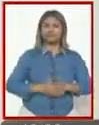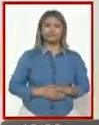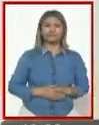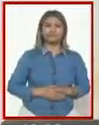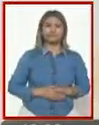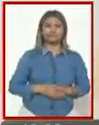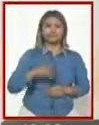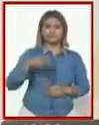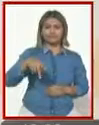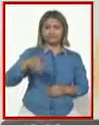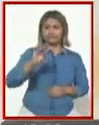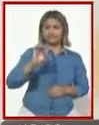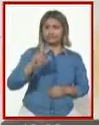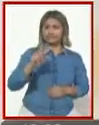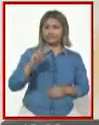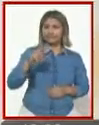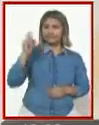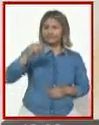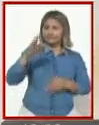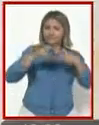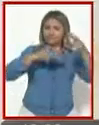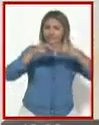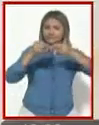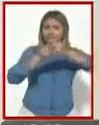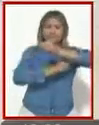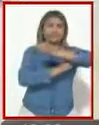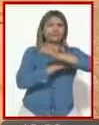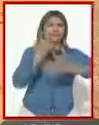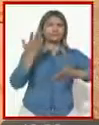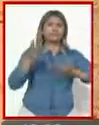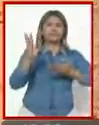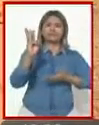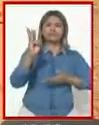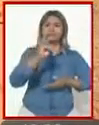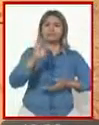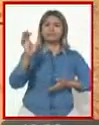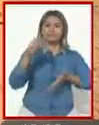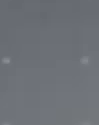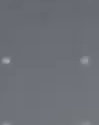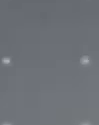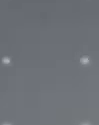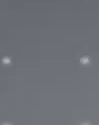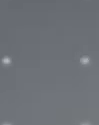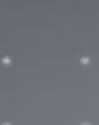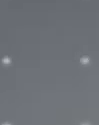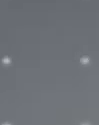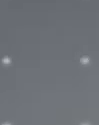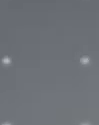asambleísta de Puerto Suárez, se necesita para la construcción de Puerto Bus por lo menos 600 millones de dólares.